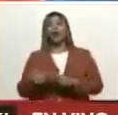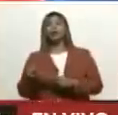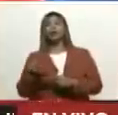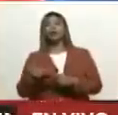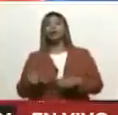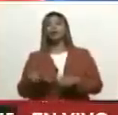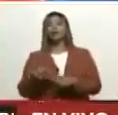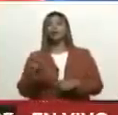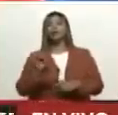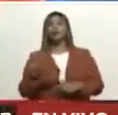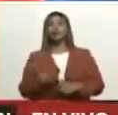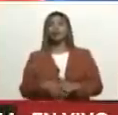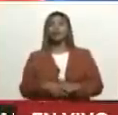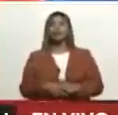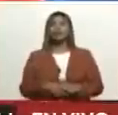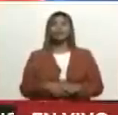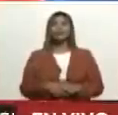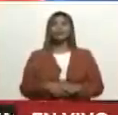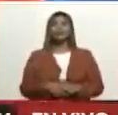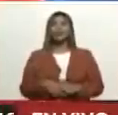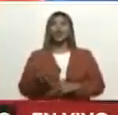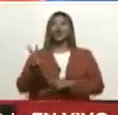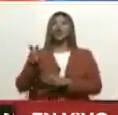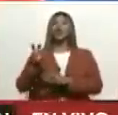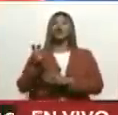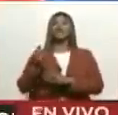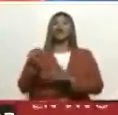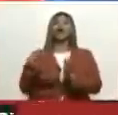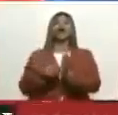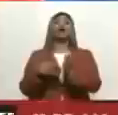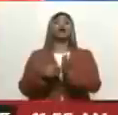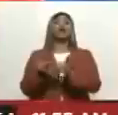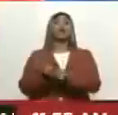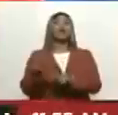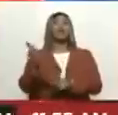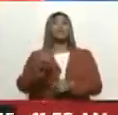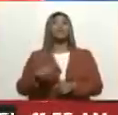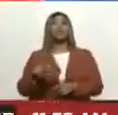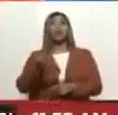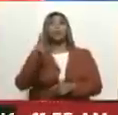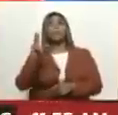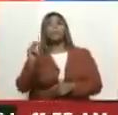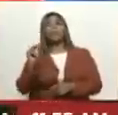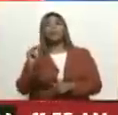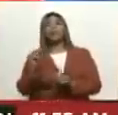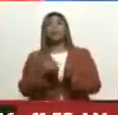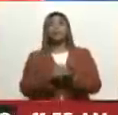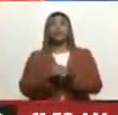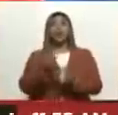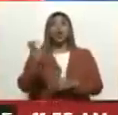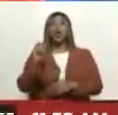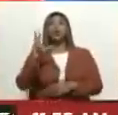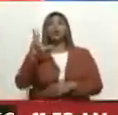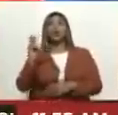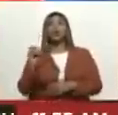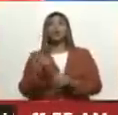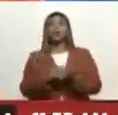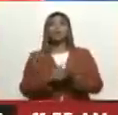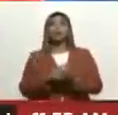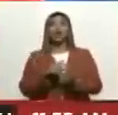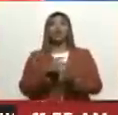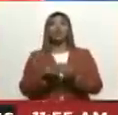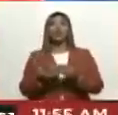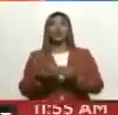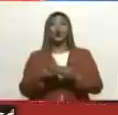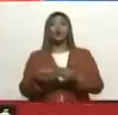zulianas, de que cobrarles vacunas mensuales de 20 a 30 mil dólares, inclusive en